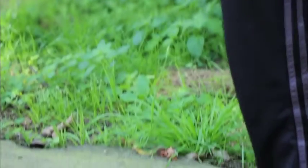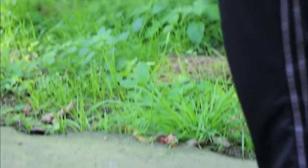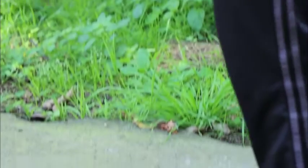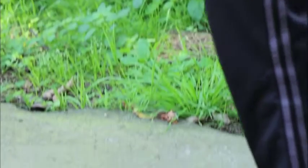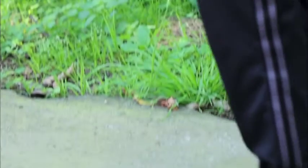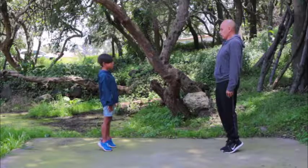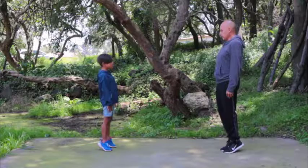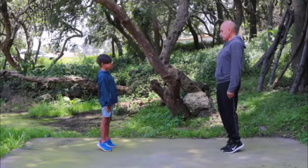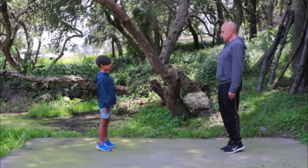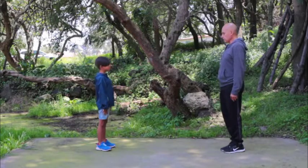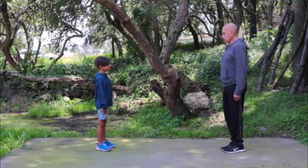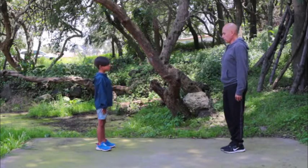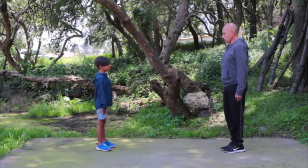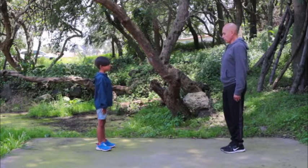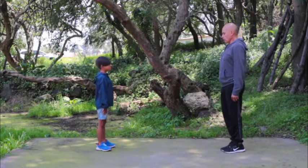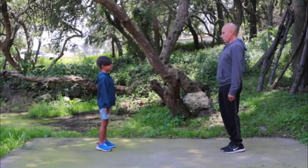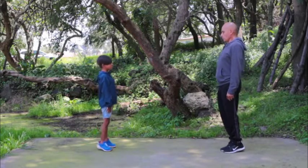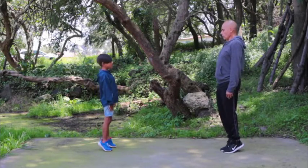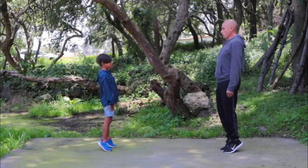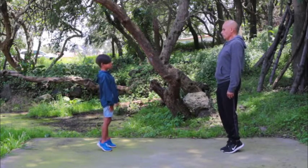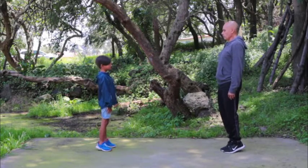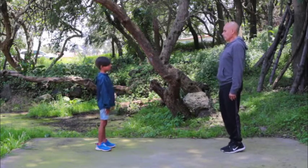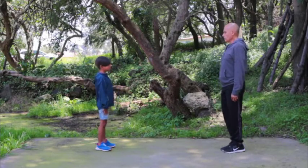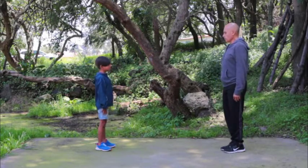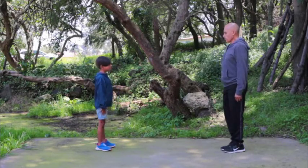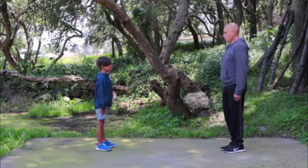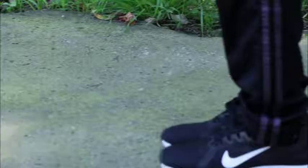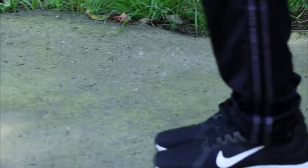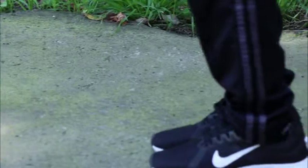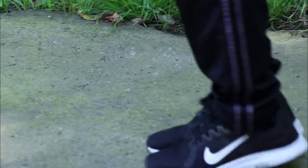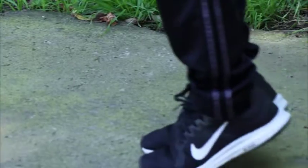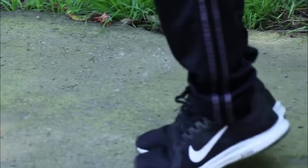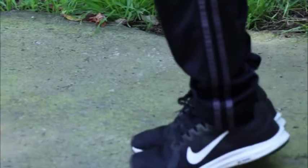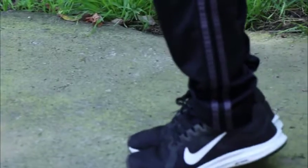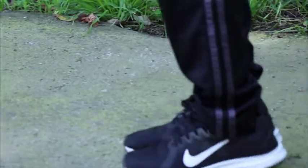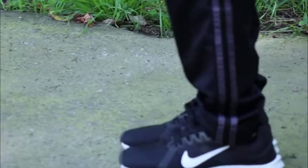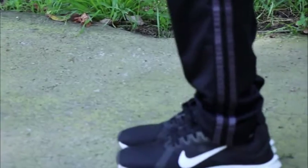Bien hecho, exactamente, ese es, muy bien.